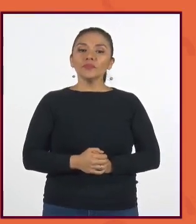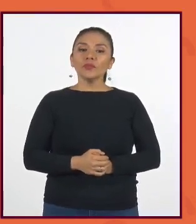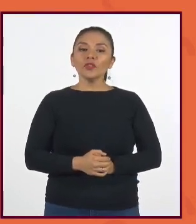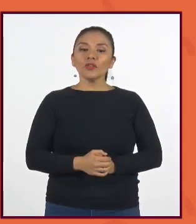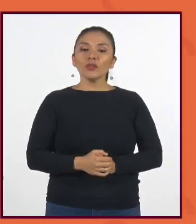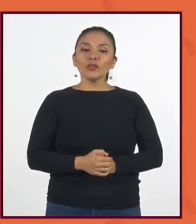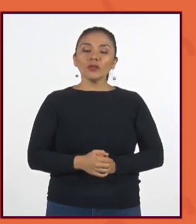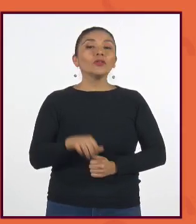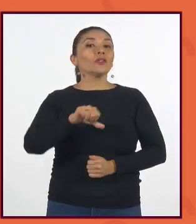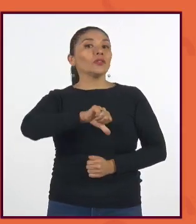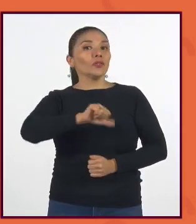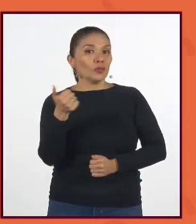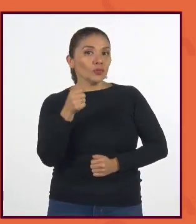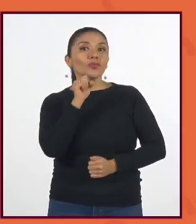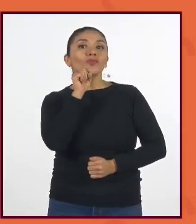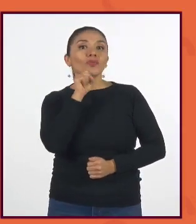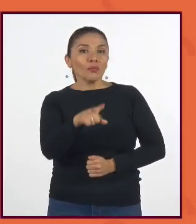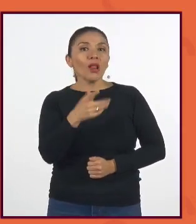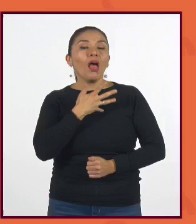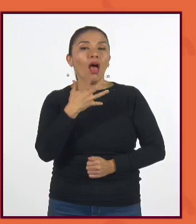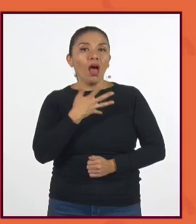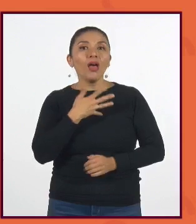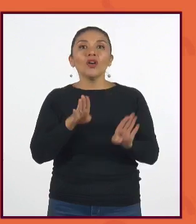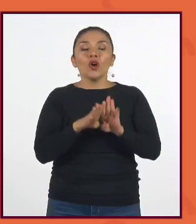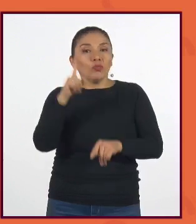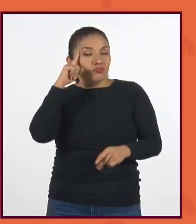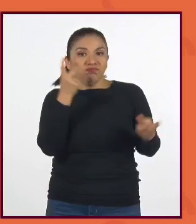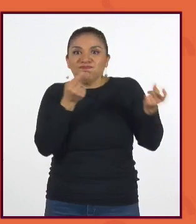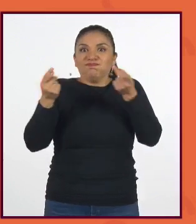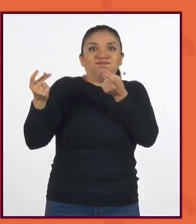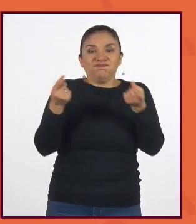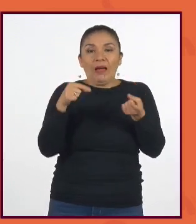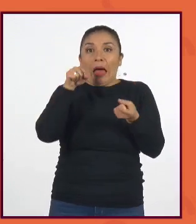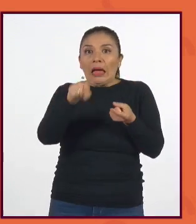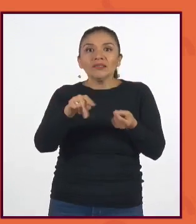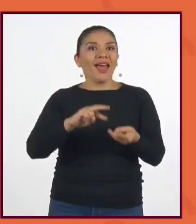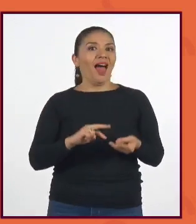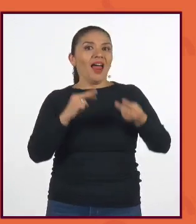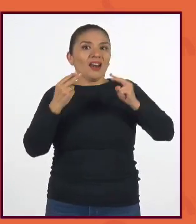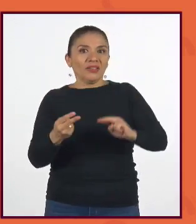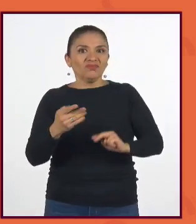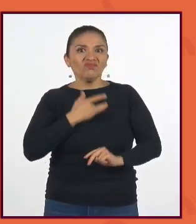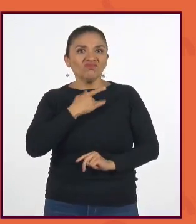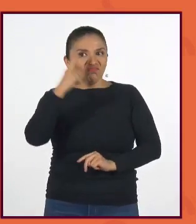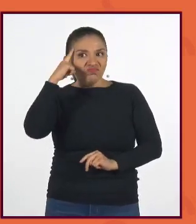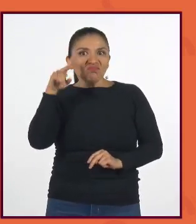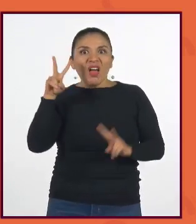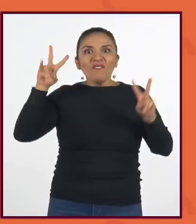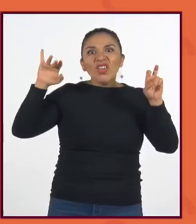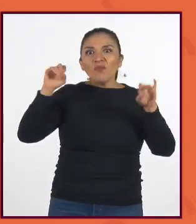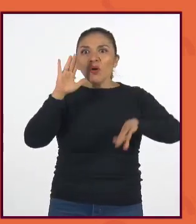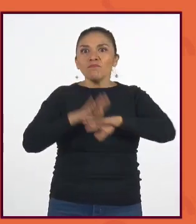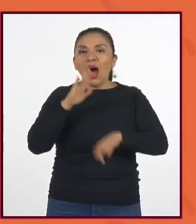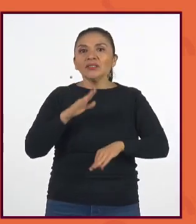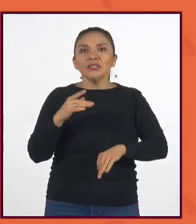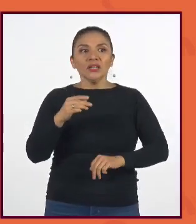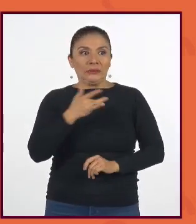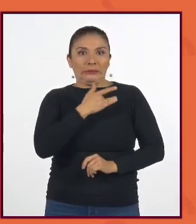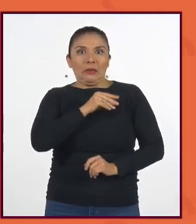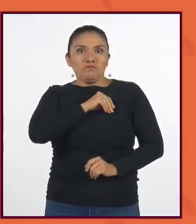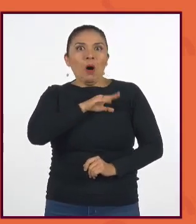tenemos también los estimulantes, que estos al revés, aumentan la actividad cerebral, la frecuencia cardíaca,